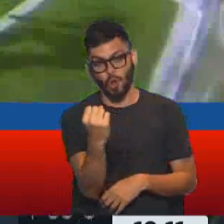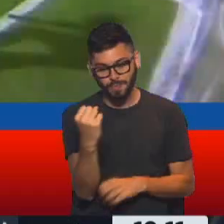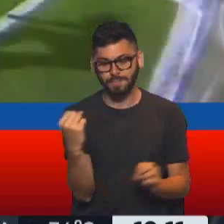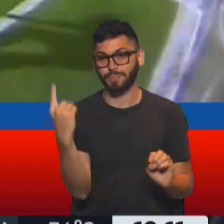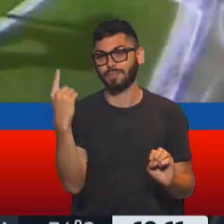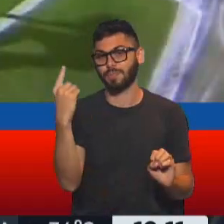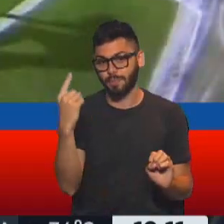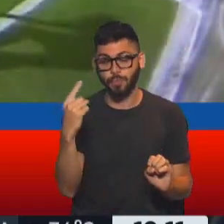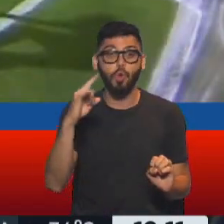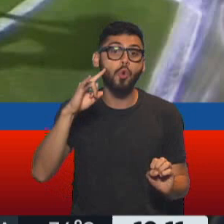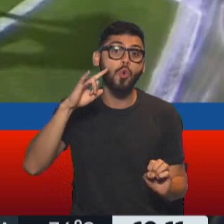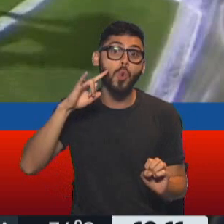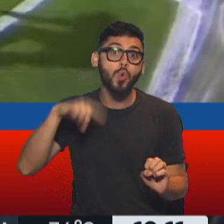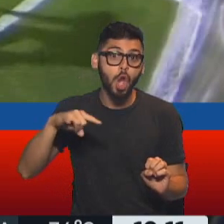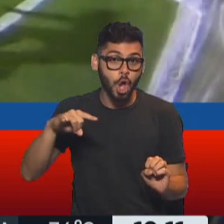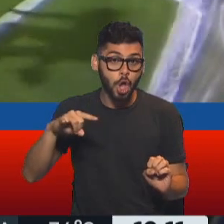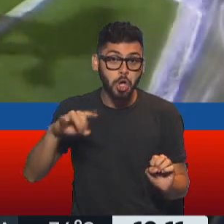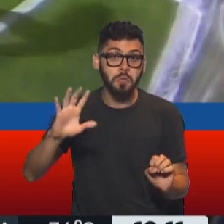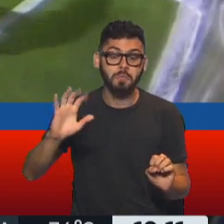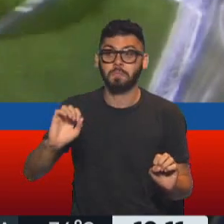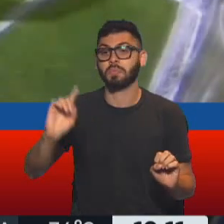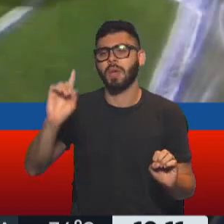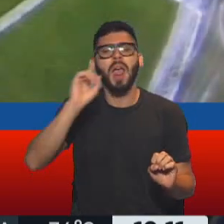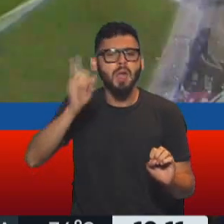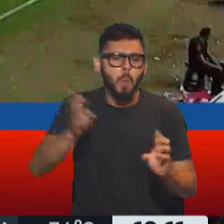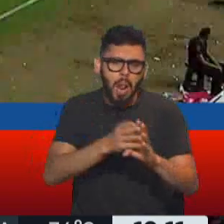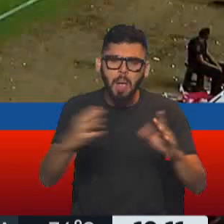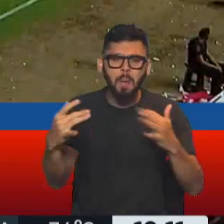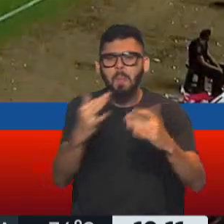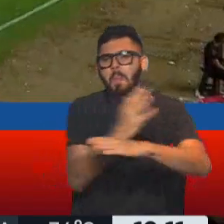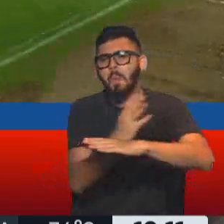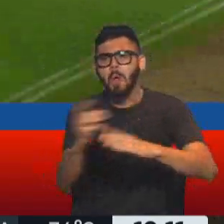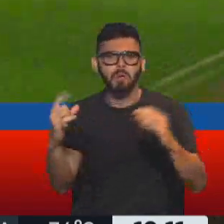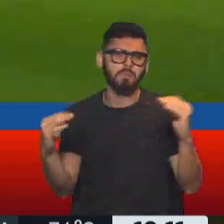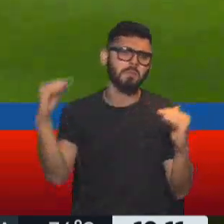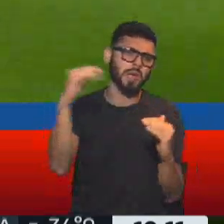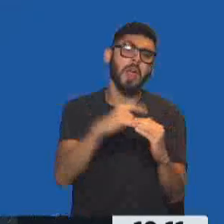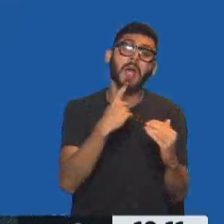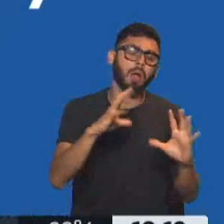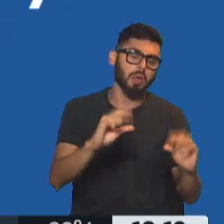Unión igualmente lo pudo ganar en los 90 minutos porque fue superior a Río.